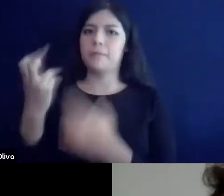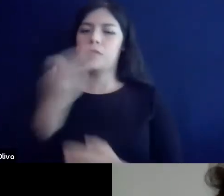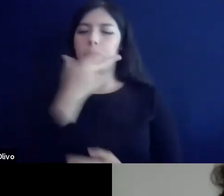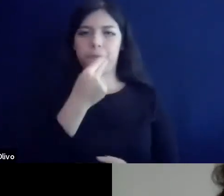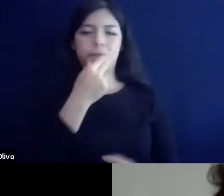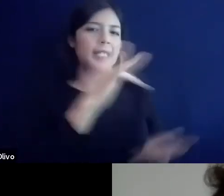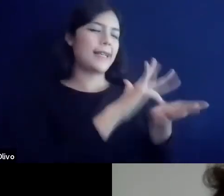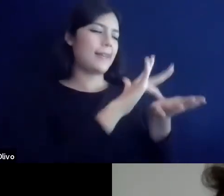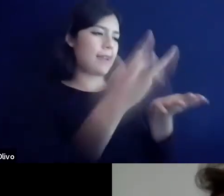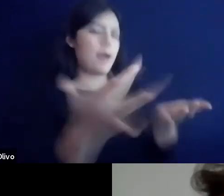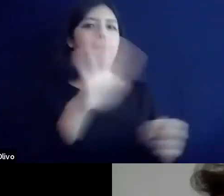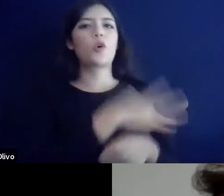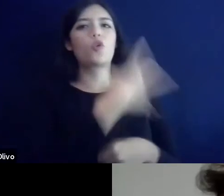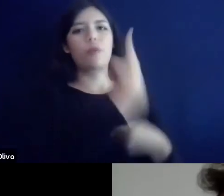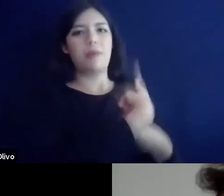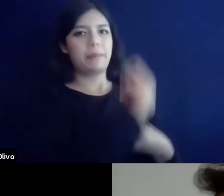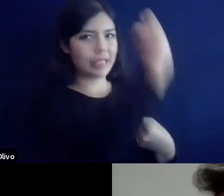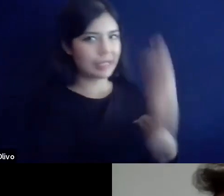invitarme, por incluirme